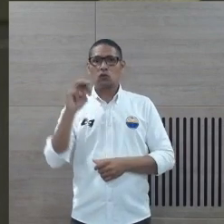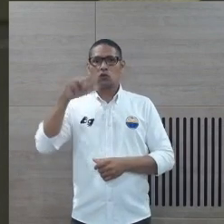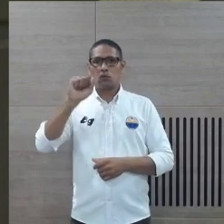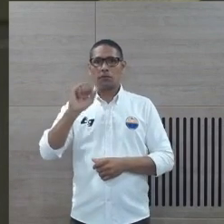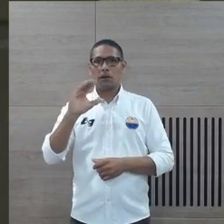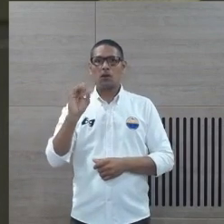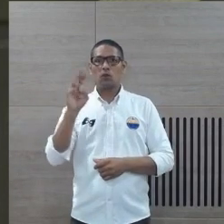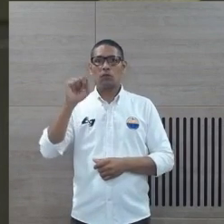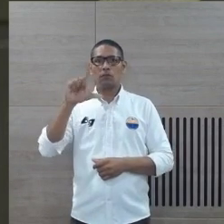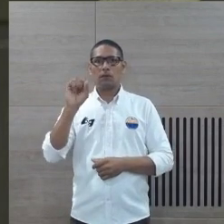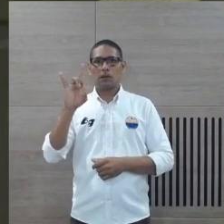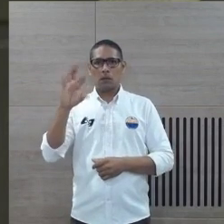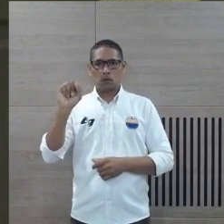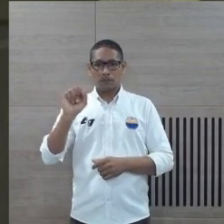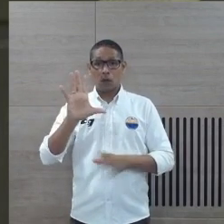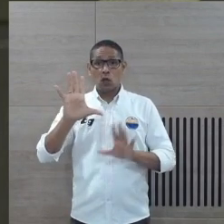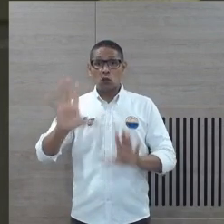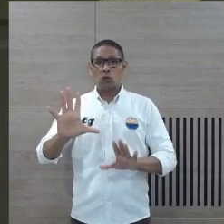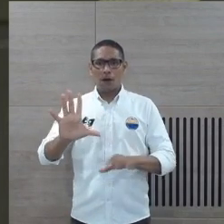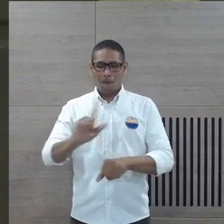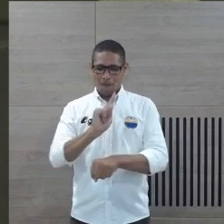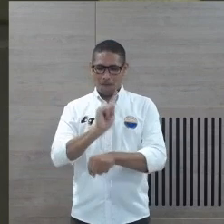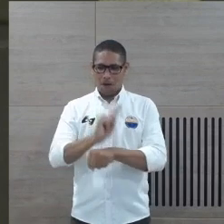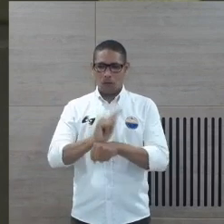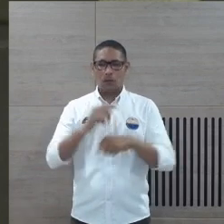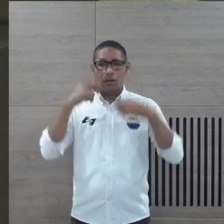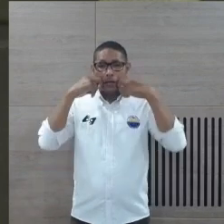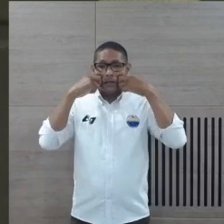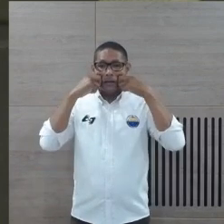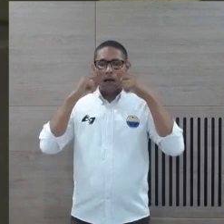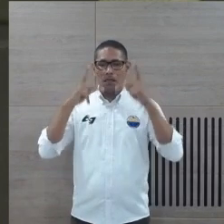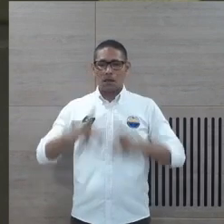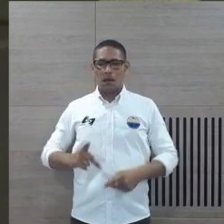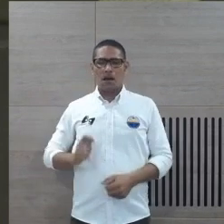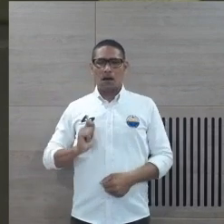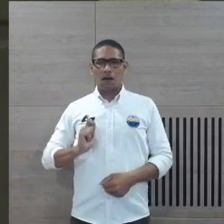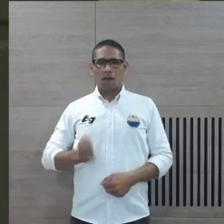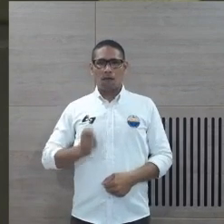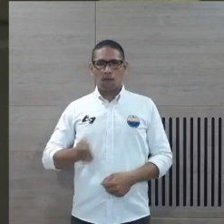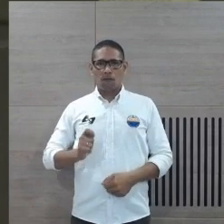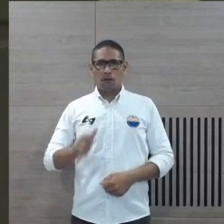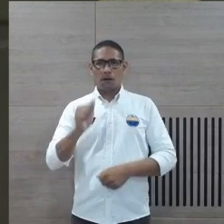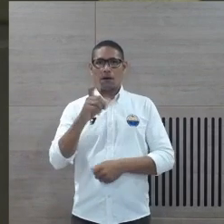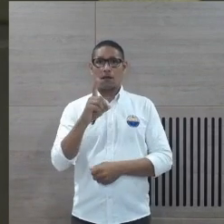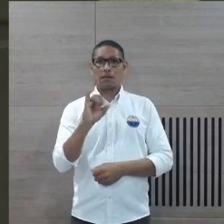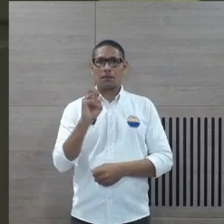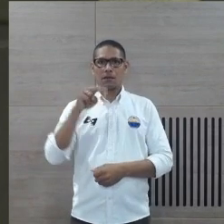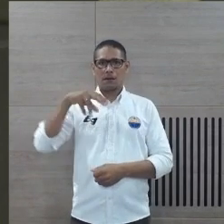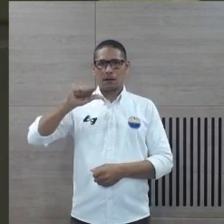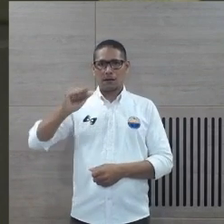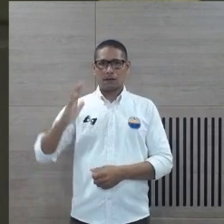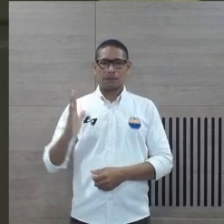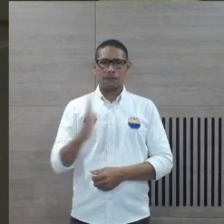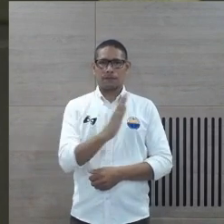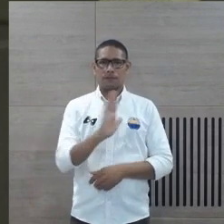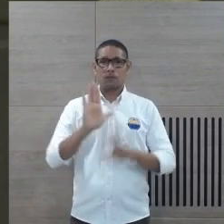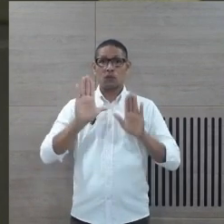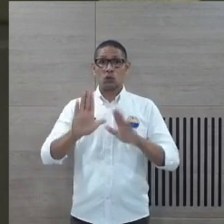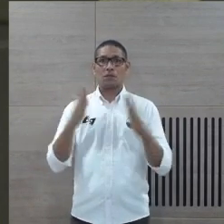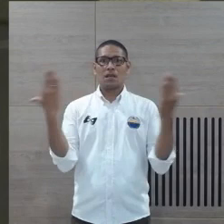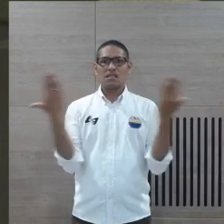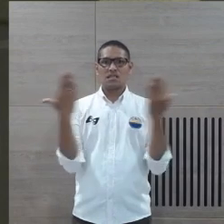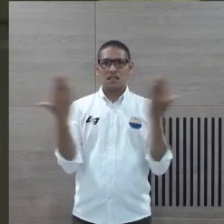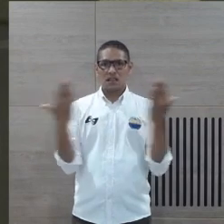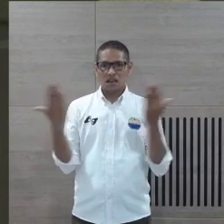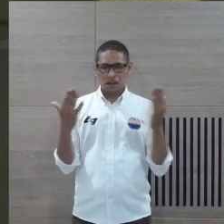Abogado Adriana del Socorro Pavón Noguera. Realizador de cine y audiovisuales, Óscar Fernando Borrero Pardo. Facultad de Ingeniería.